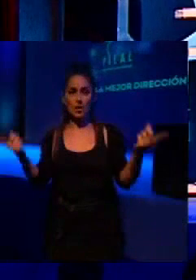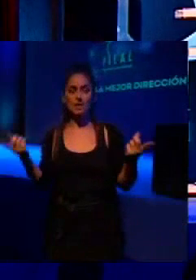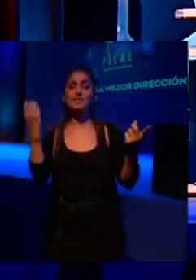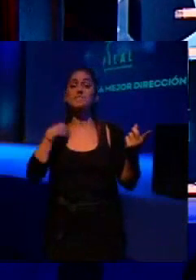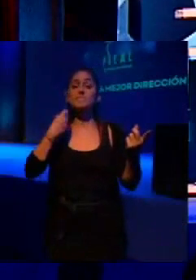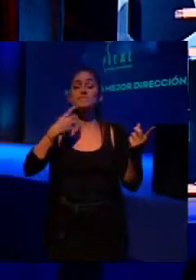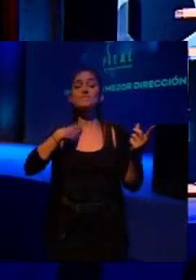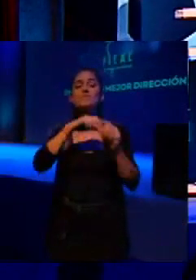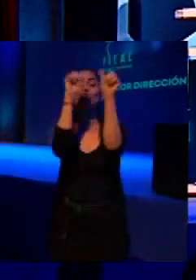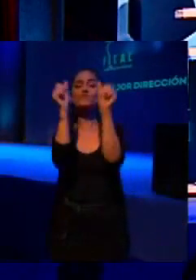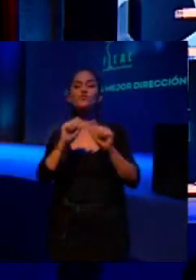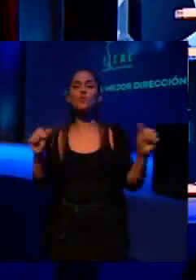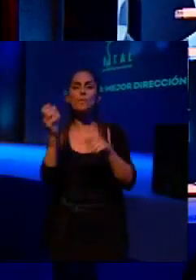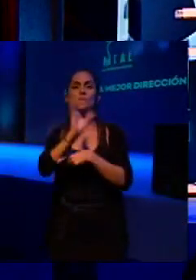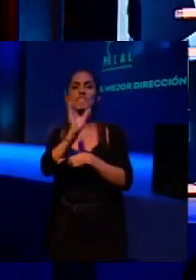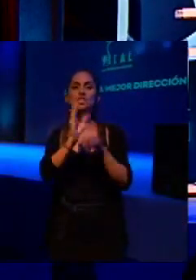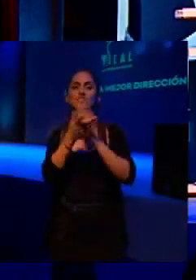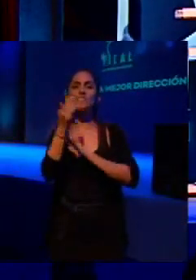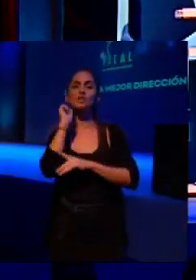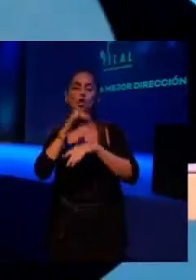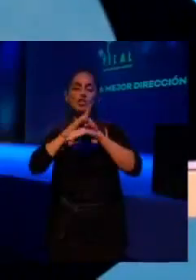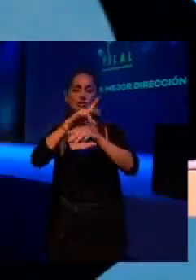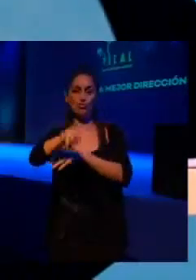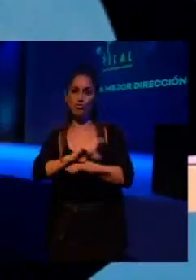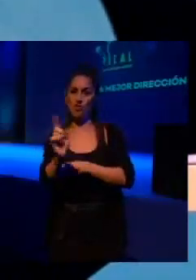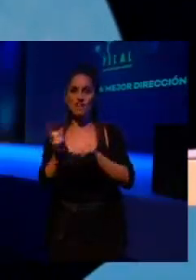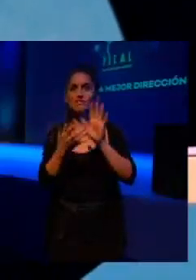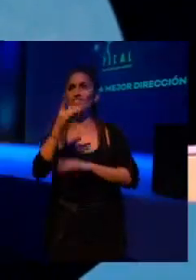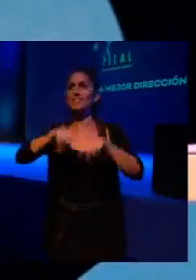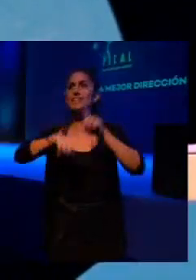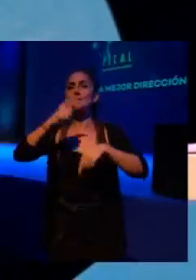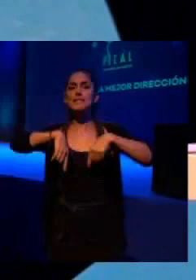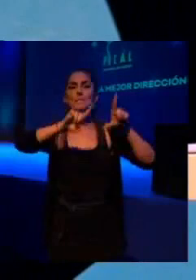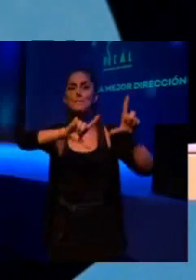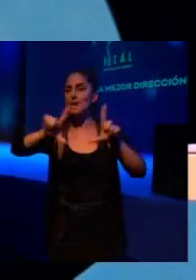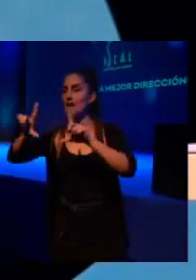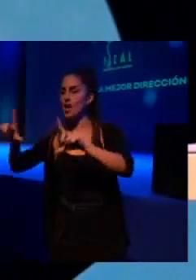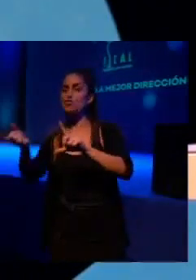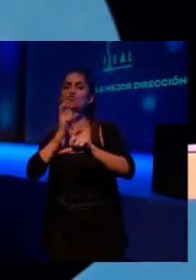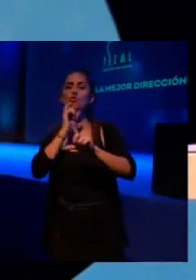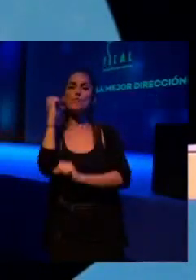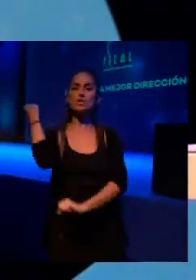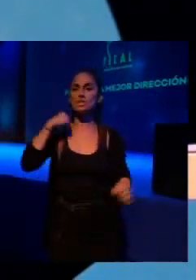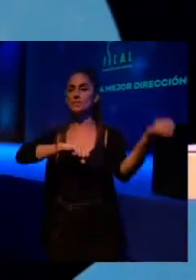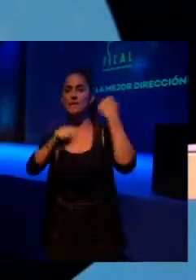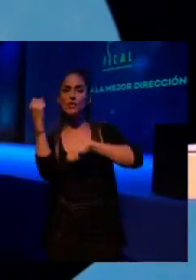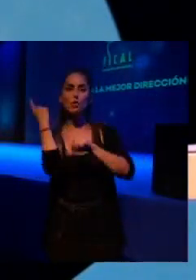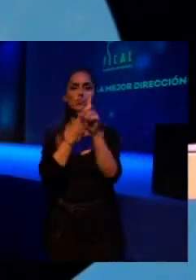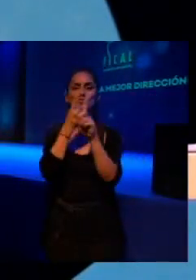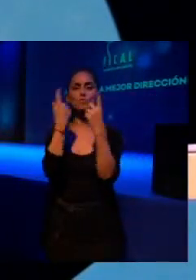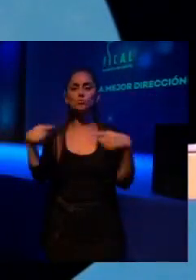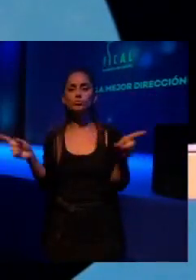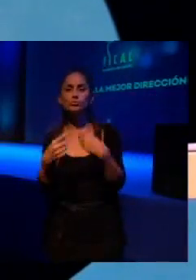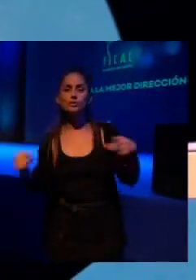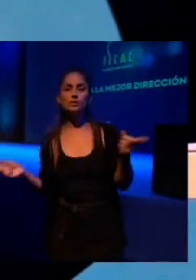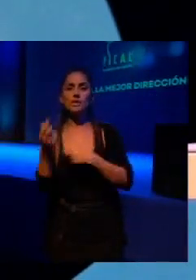algo que va más allá del guión. Lo marcan muchos elementos, el tipo de planos, la puesta en escena, la interpretación, el uso de la música,